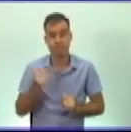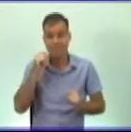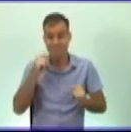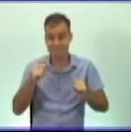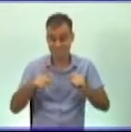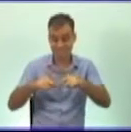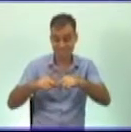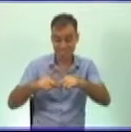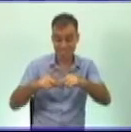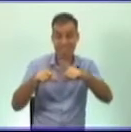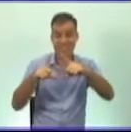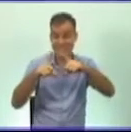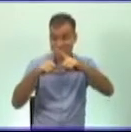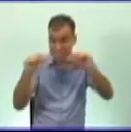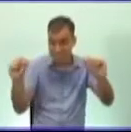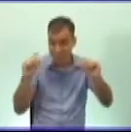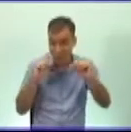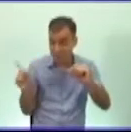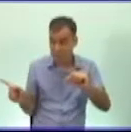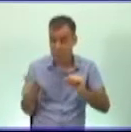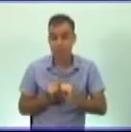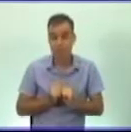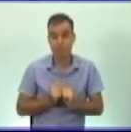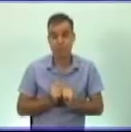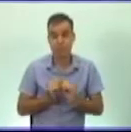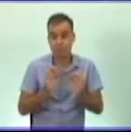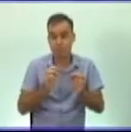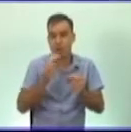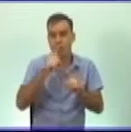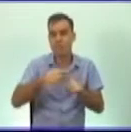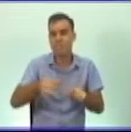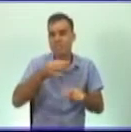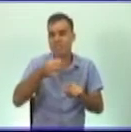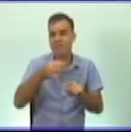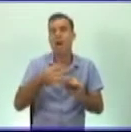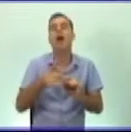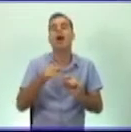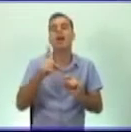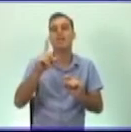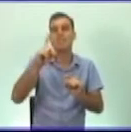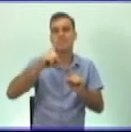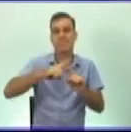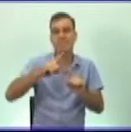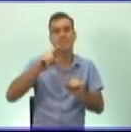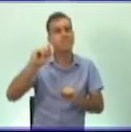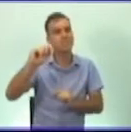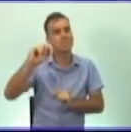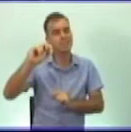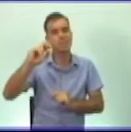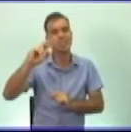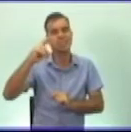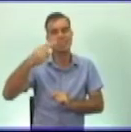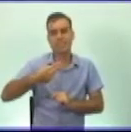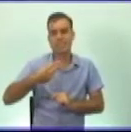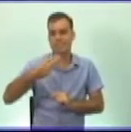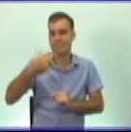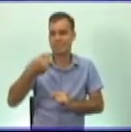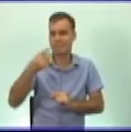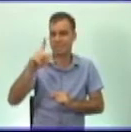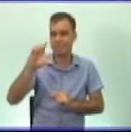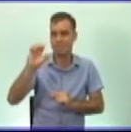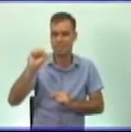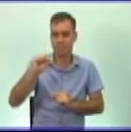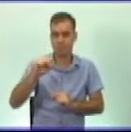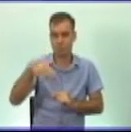por estar inscrito en el diámetro. Es el teorema de Taylor que ustedes lo conocen perfectamente. Vamos a tomar esa nota para